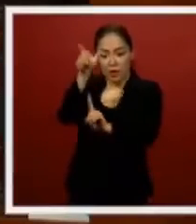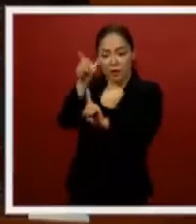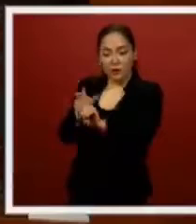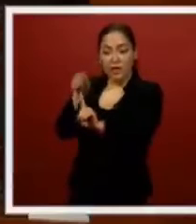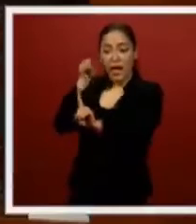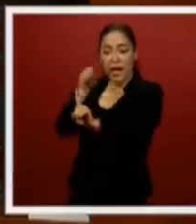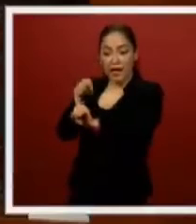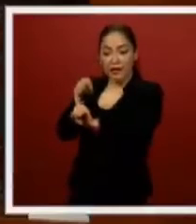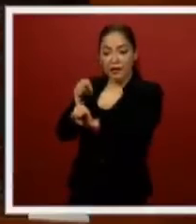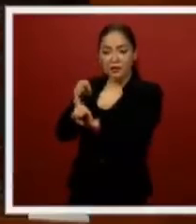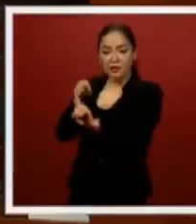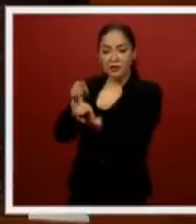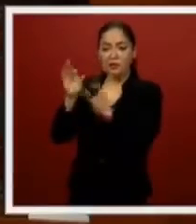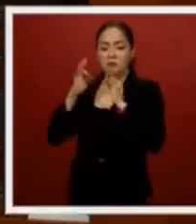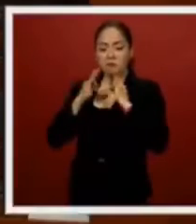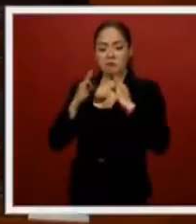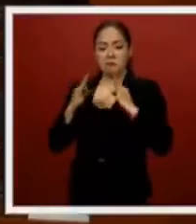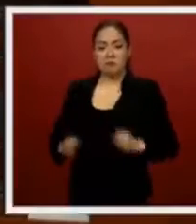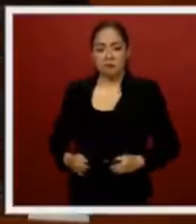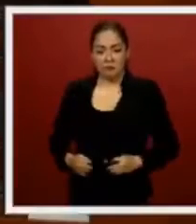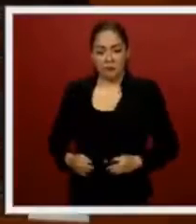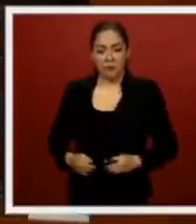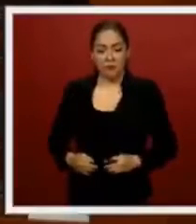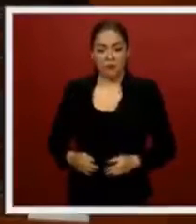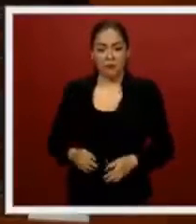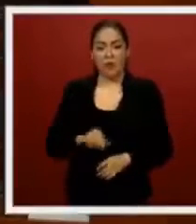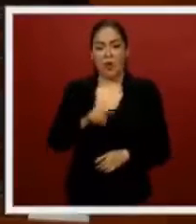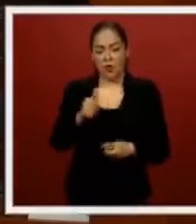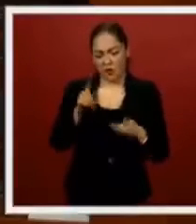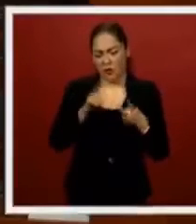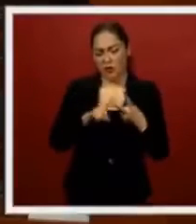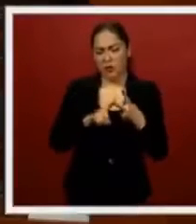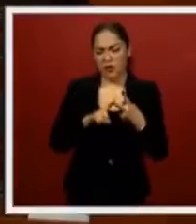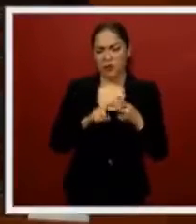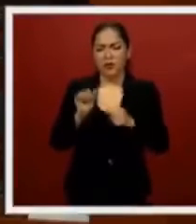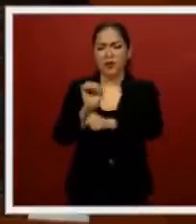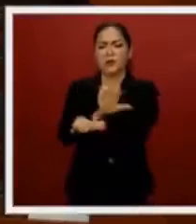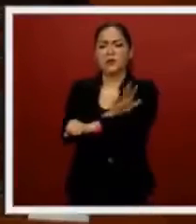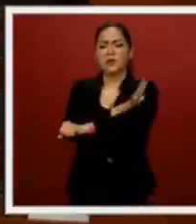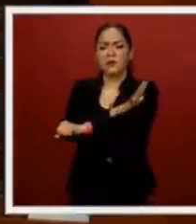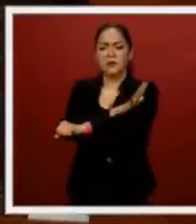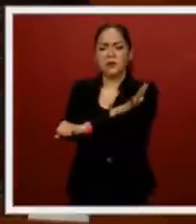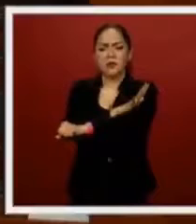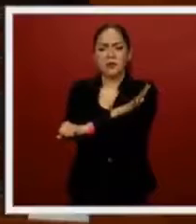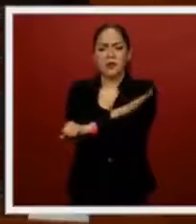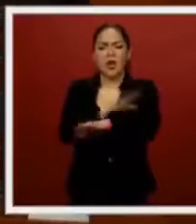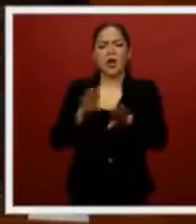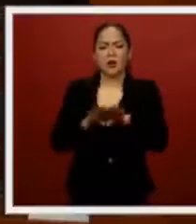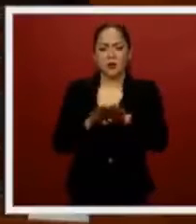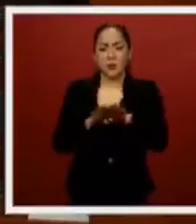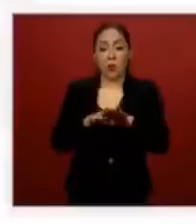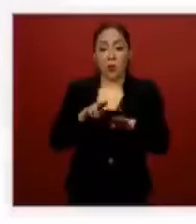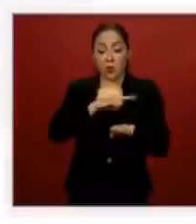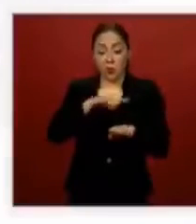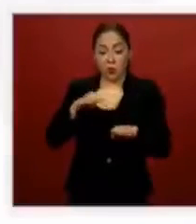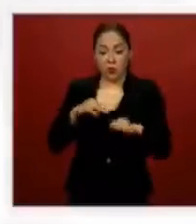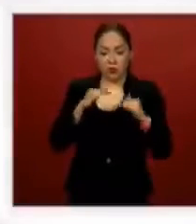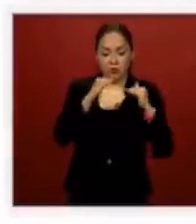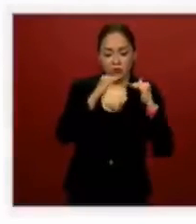parte física. La siguiente, la emocional. La emocional es como un ecualizador del aprendizaje.